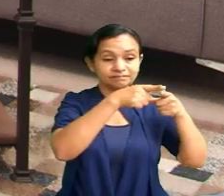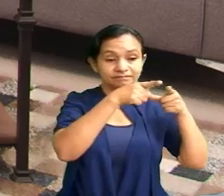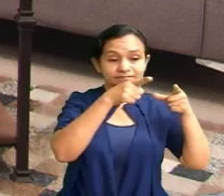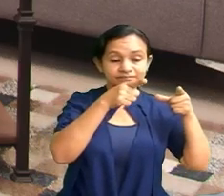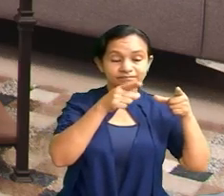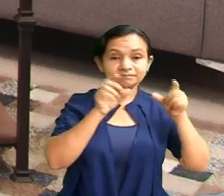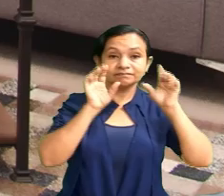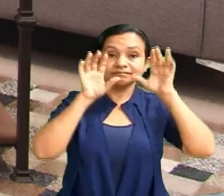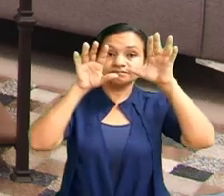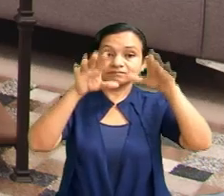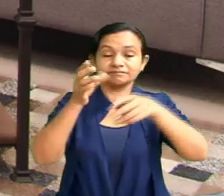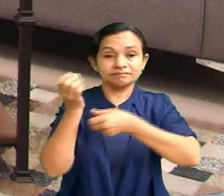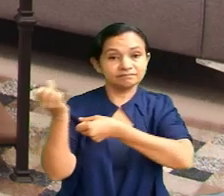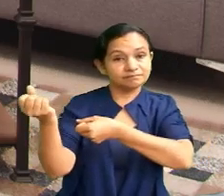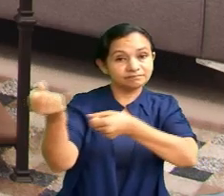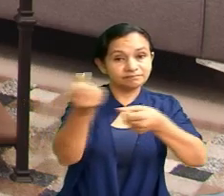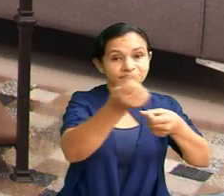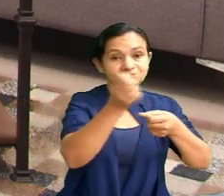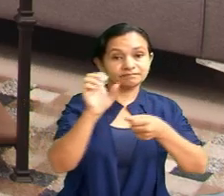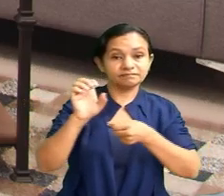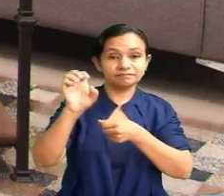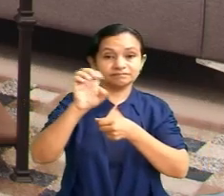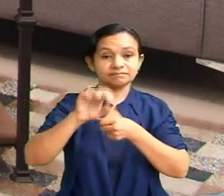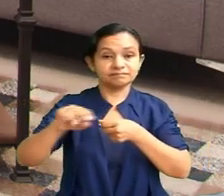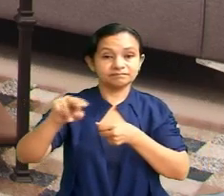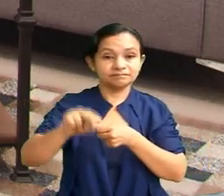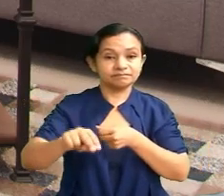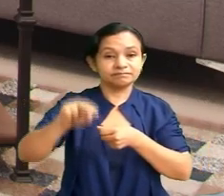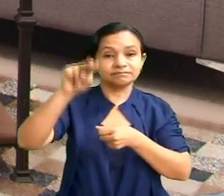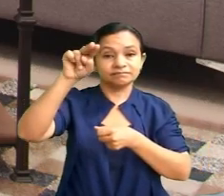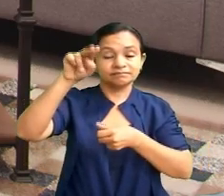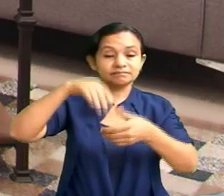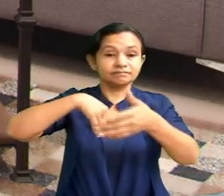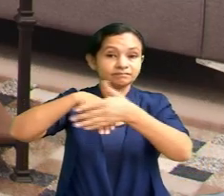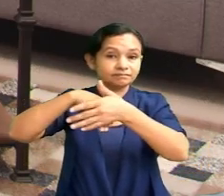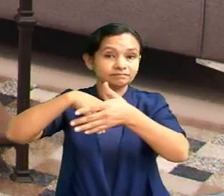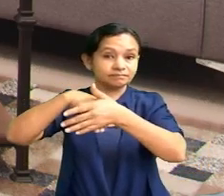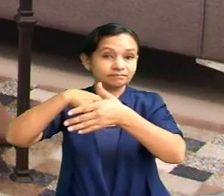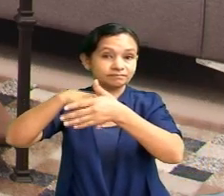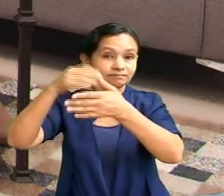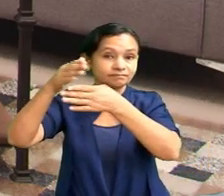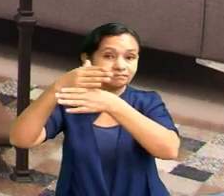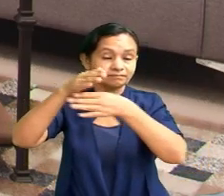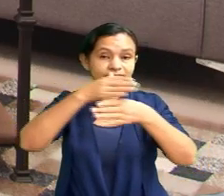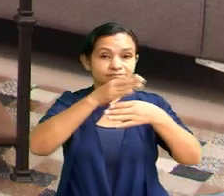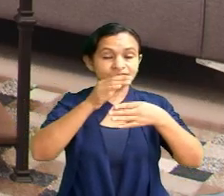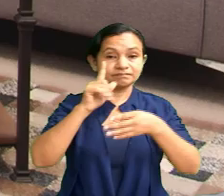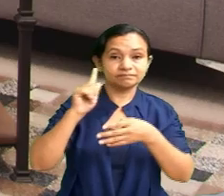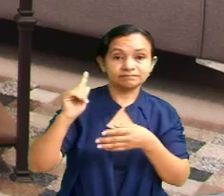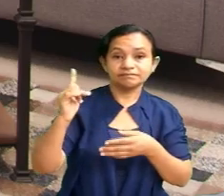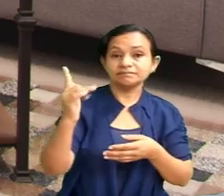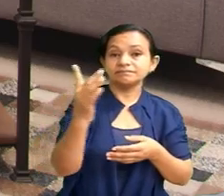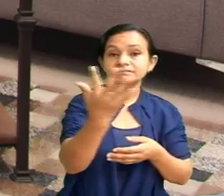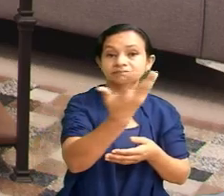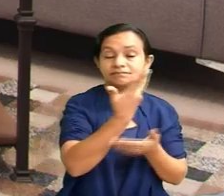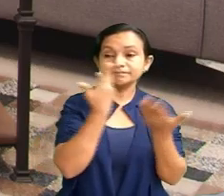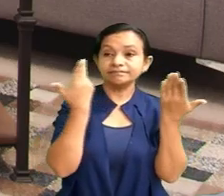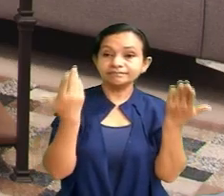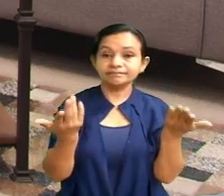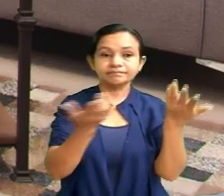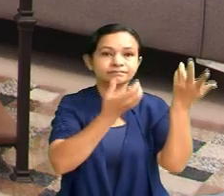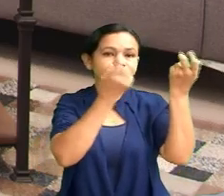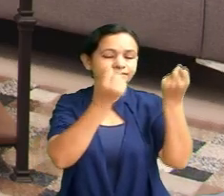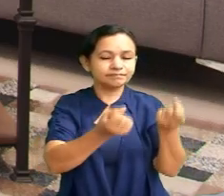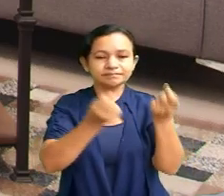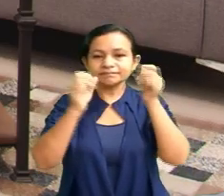león también el béisbol allá por este tipo en el norte gusta bastante también el fútbol y eso pero en general verdad y hombres y